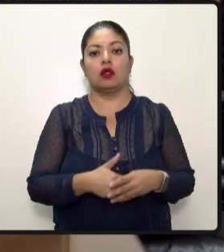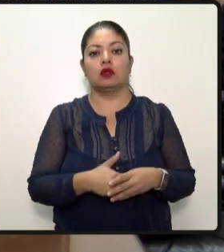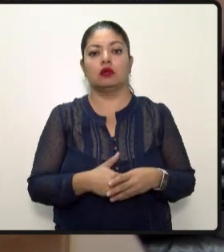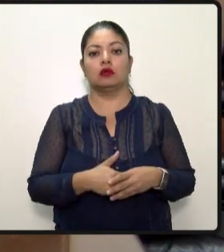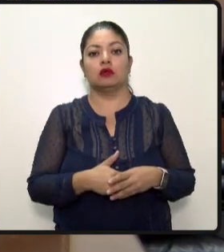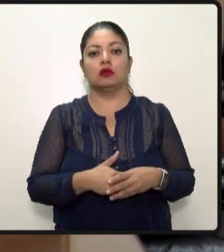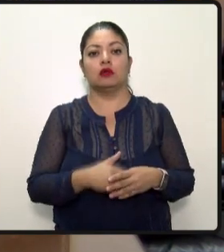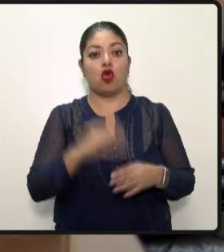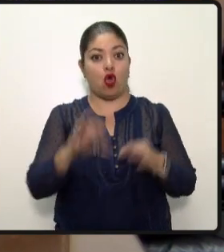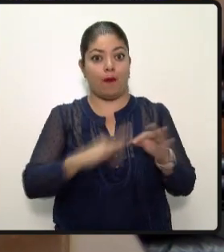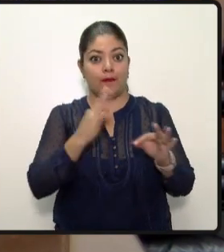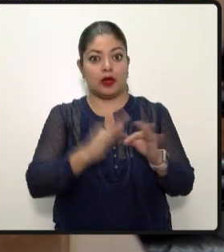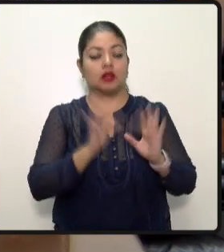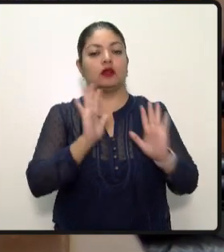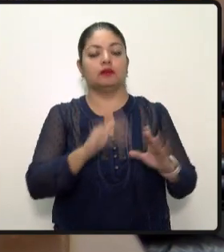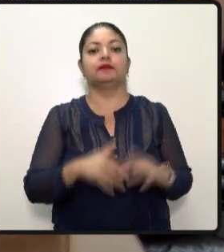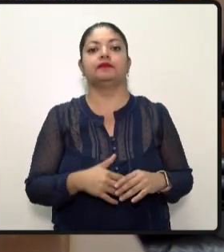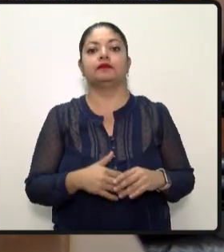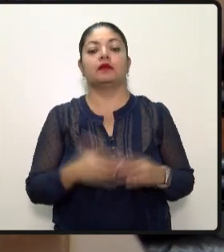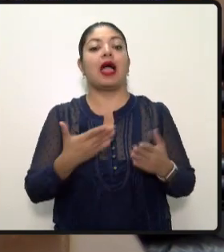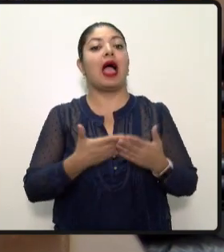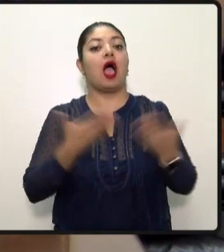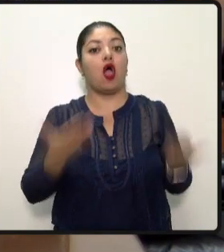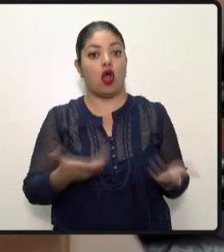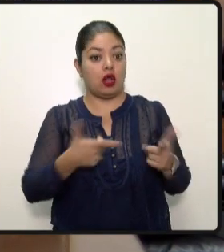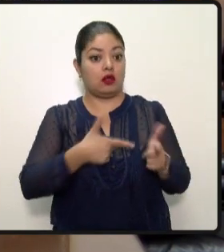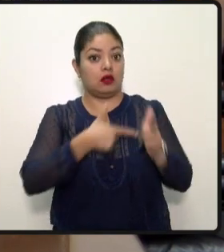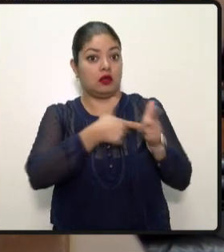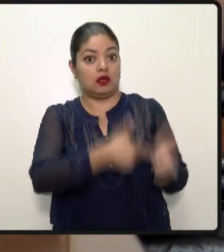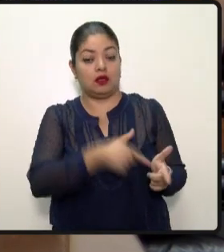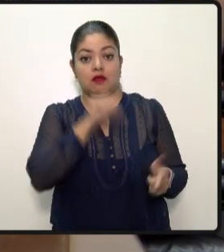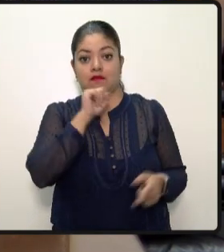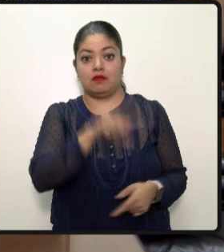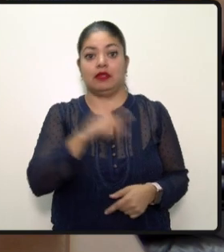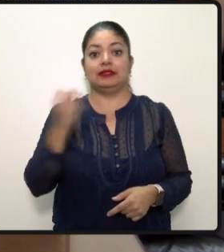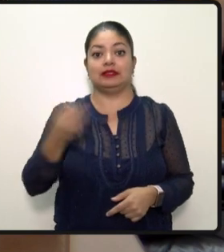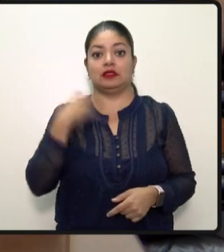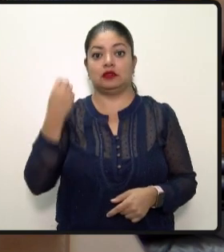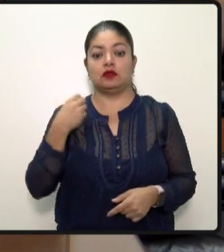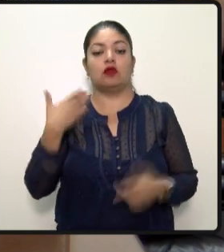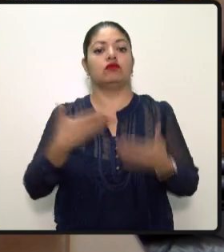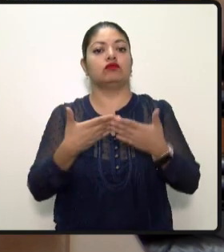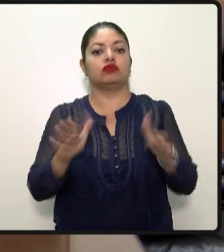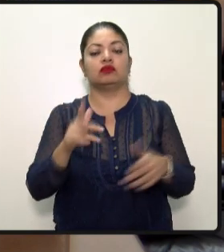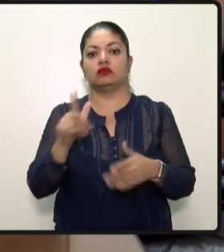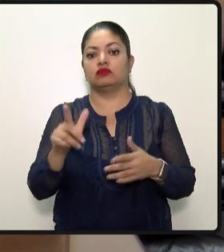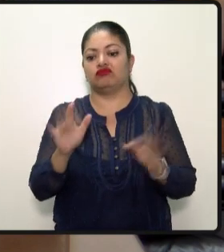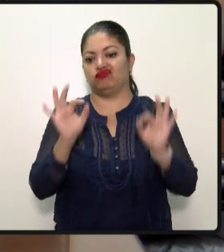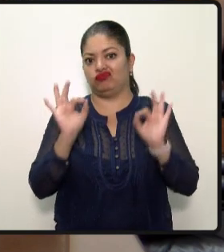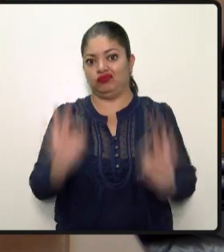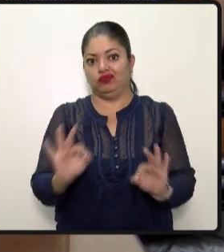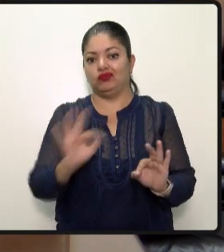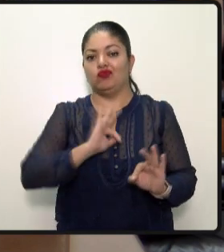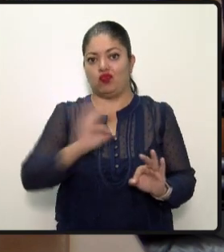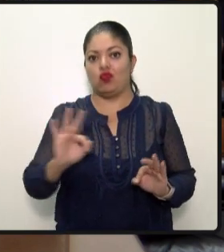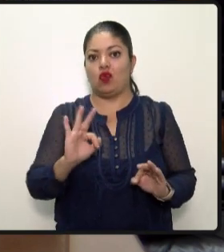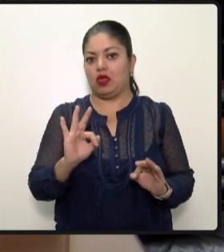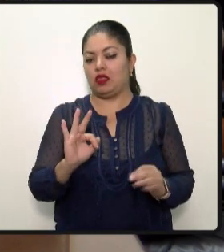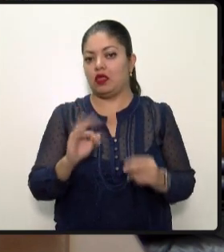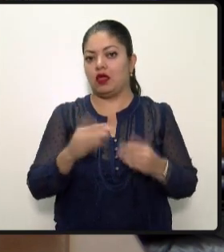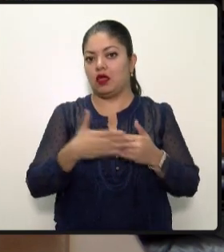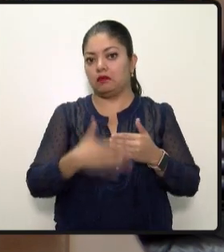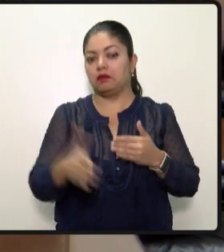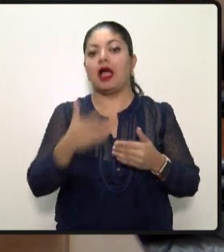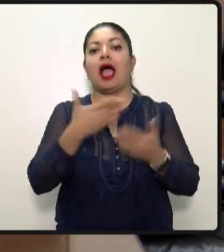estamos completos. Uh-huh. Ahora bien, bueno, para continuar con esta sesión, se declara quórum legal y también se pide que se dé